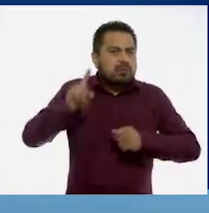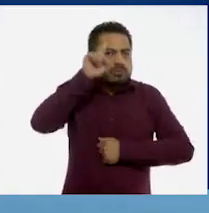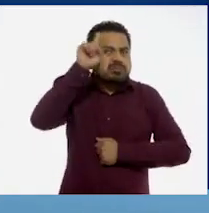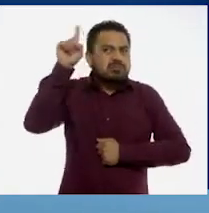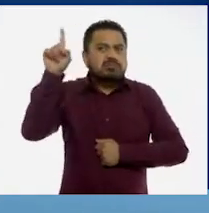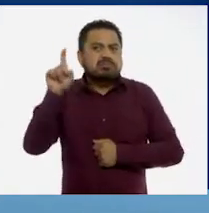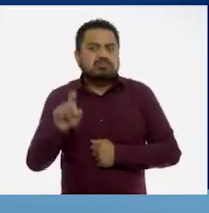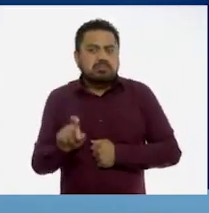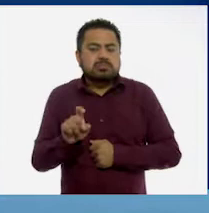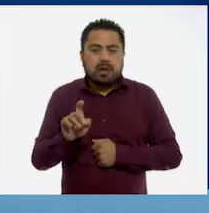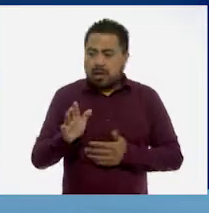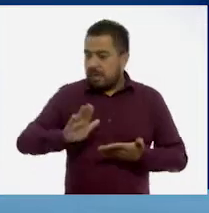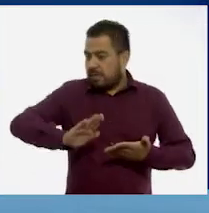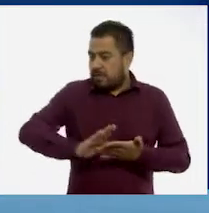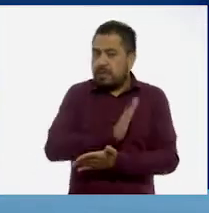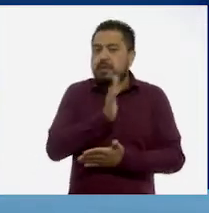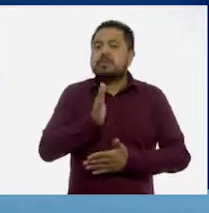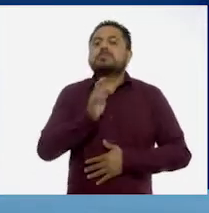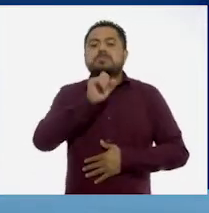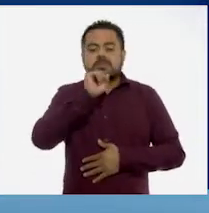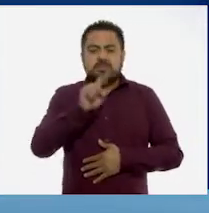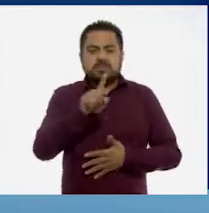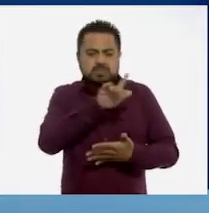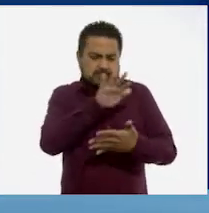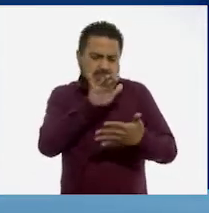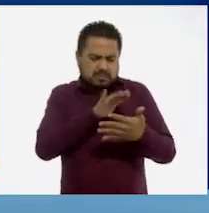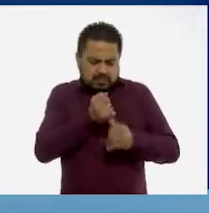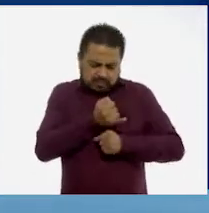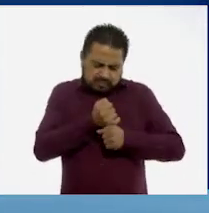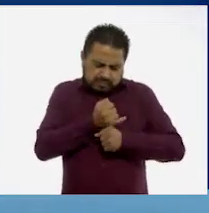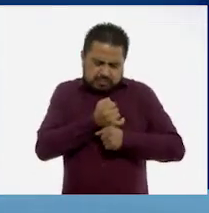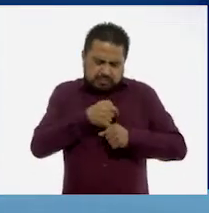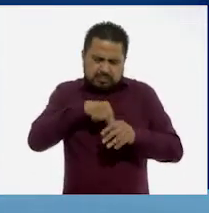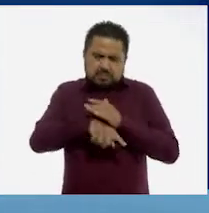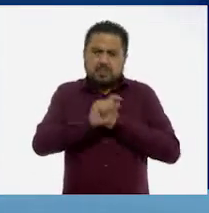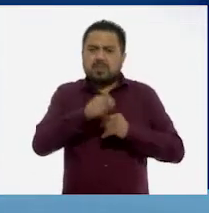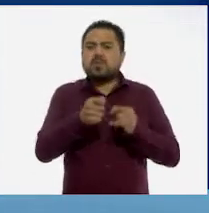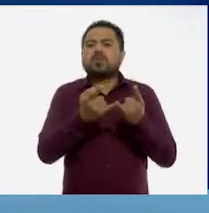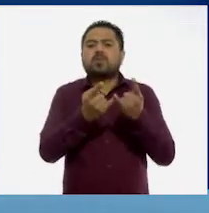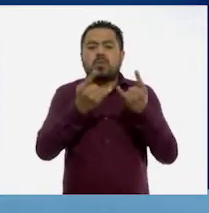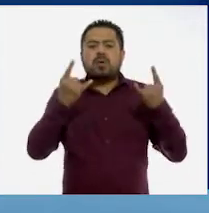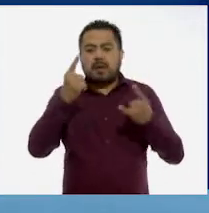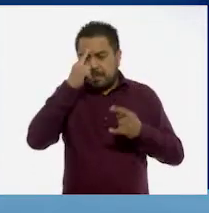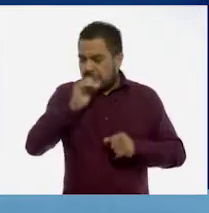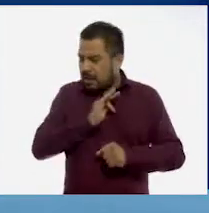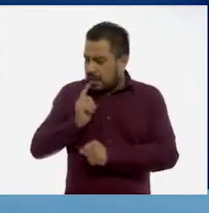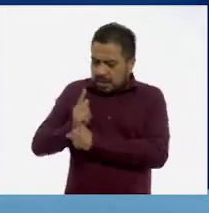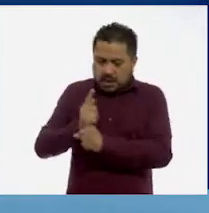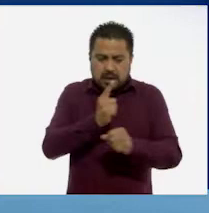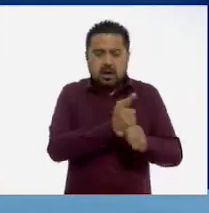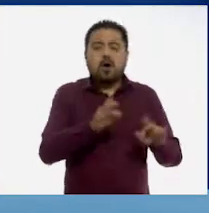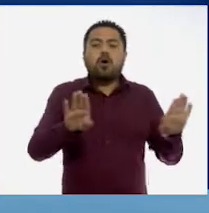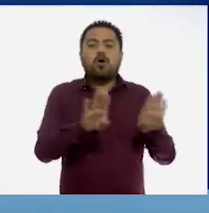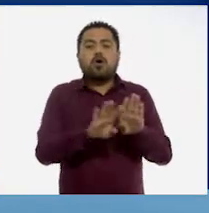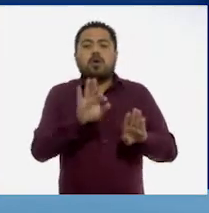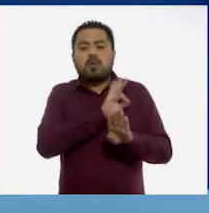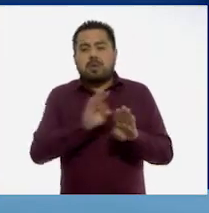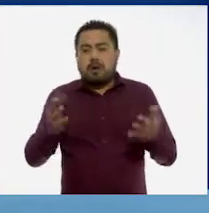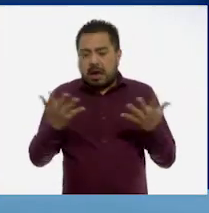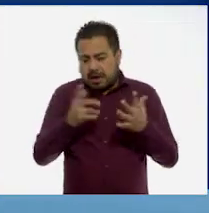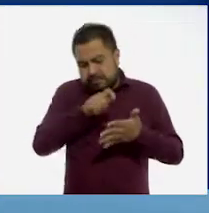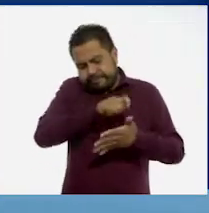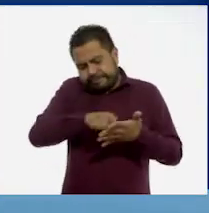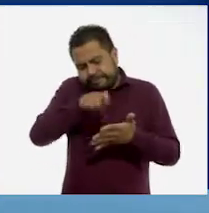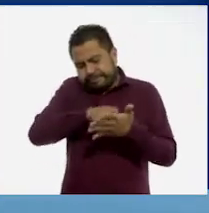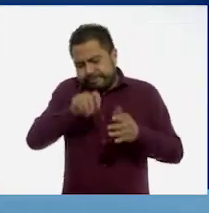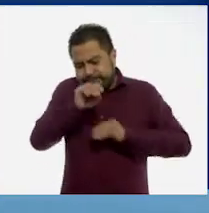misterio. Además, vamos a leer y analizar fragmentos de cuentos para descubrir cómo se puede elaborar una redacción